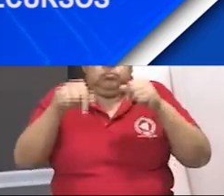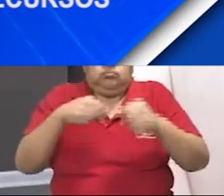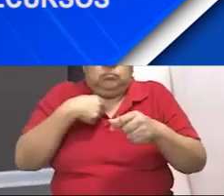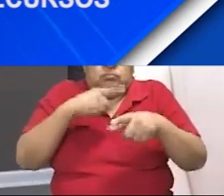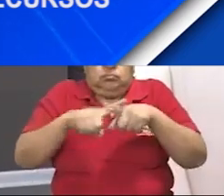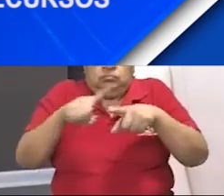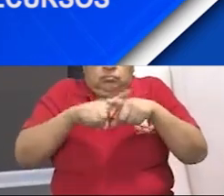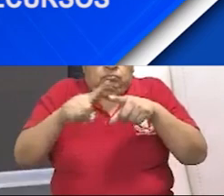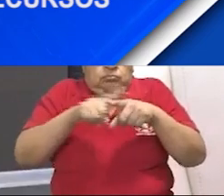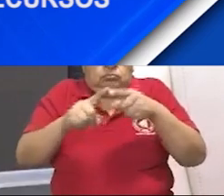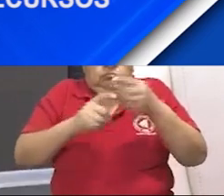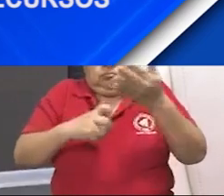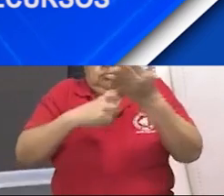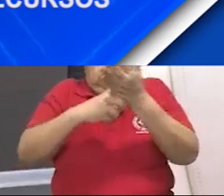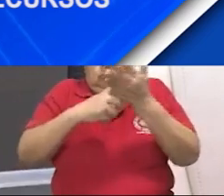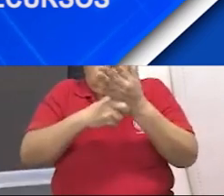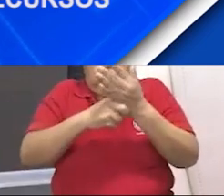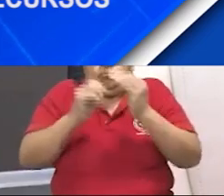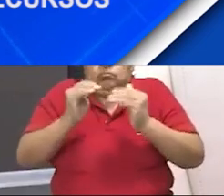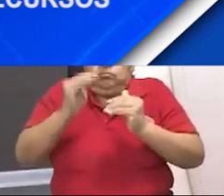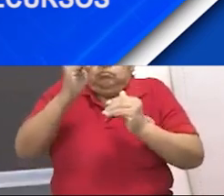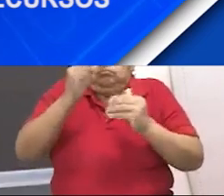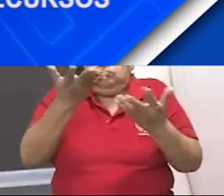acciones representa